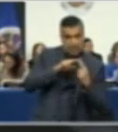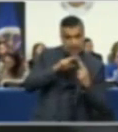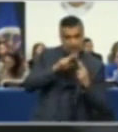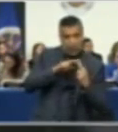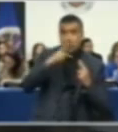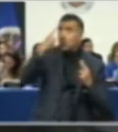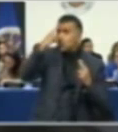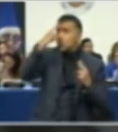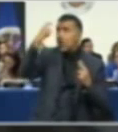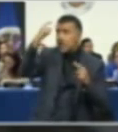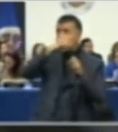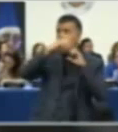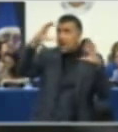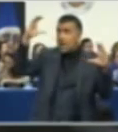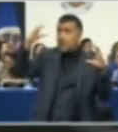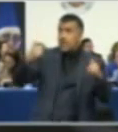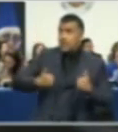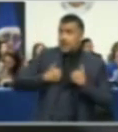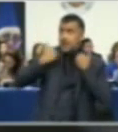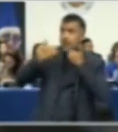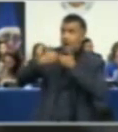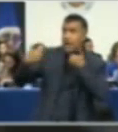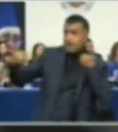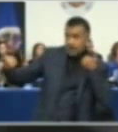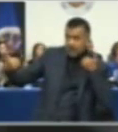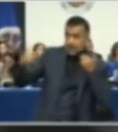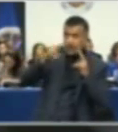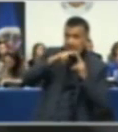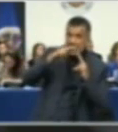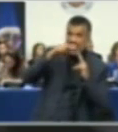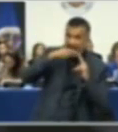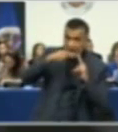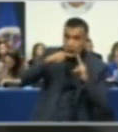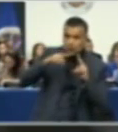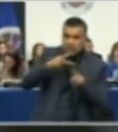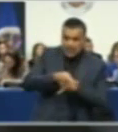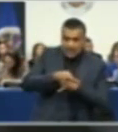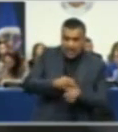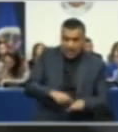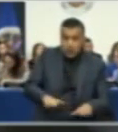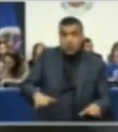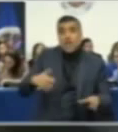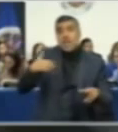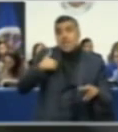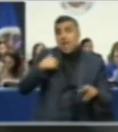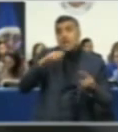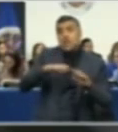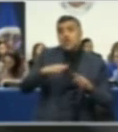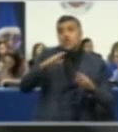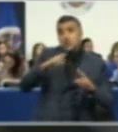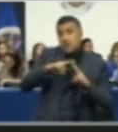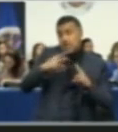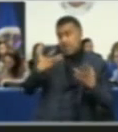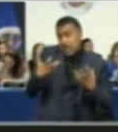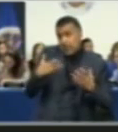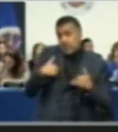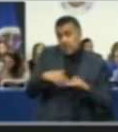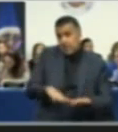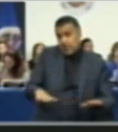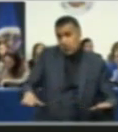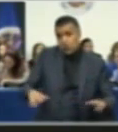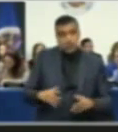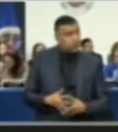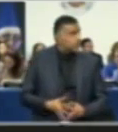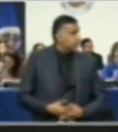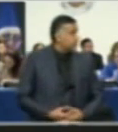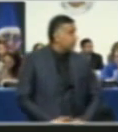que sueñan con poder vivir en un lugar aparte y poder criar a niños. Incluso hay chicos que quieren tener sus hijos.